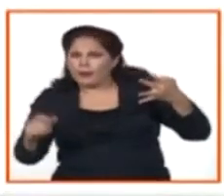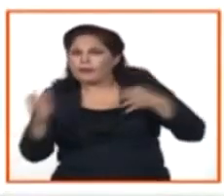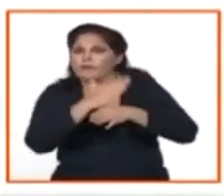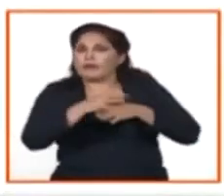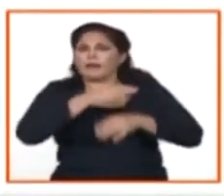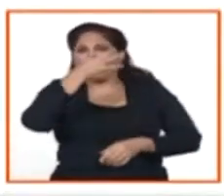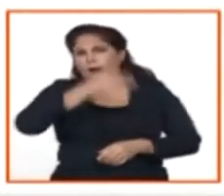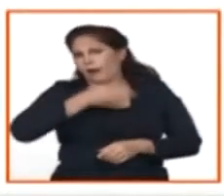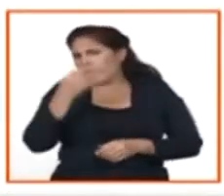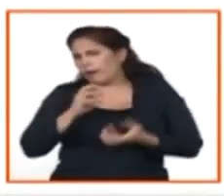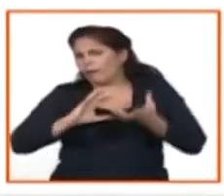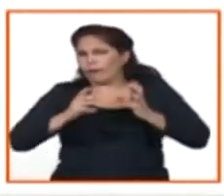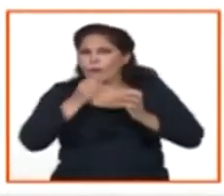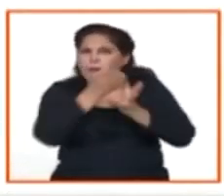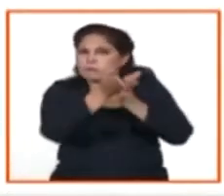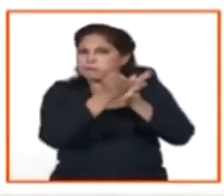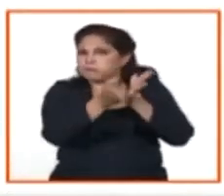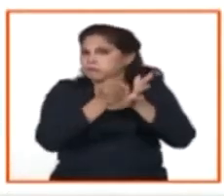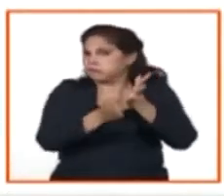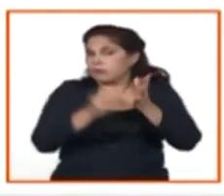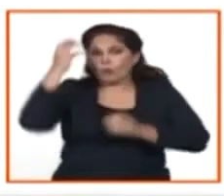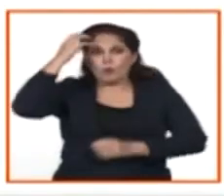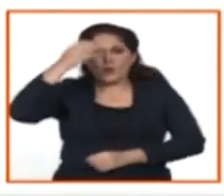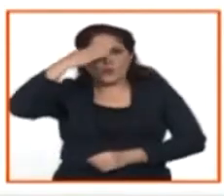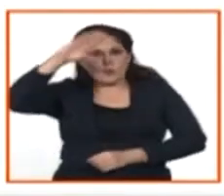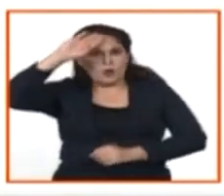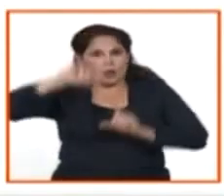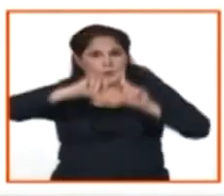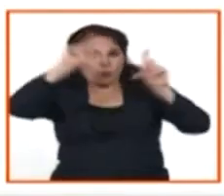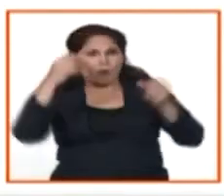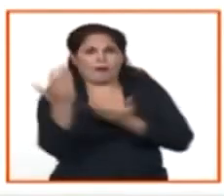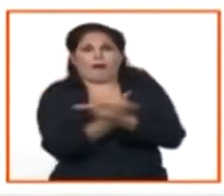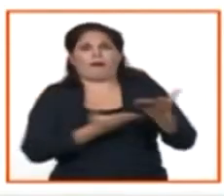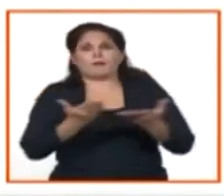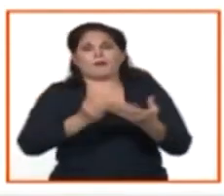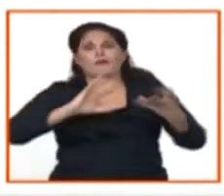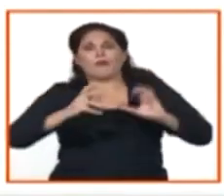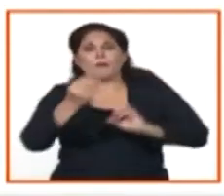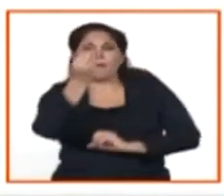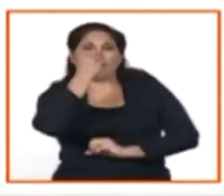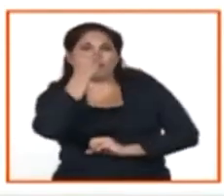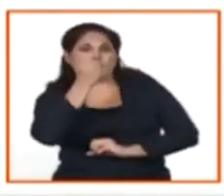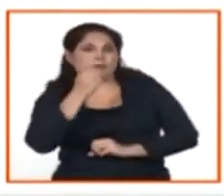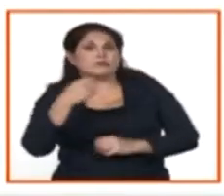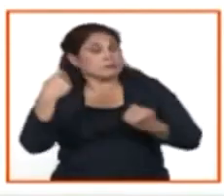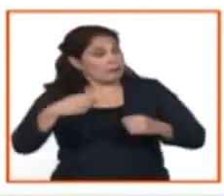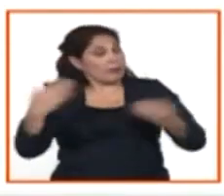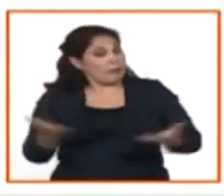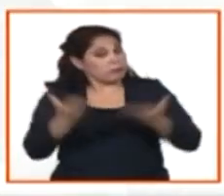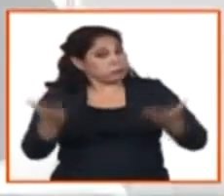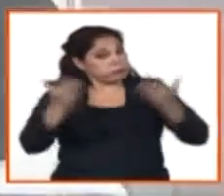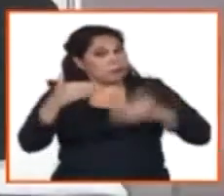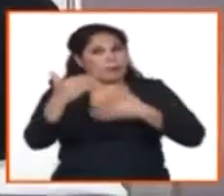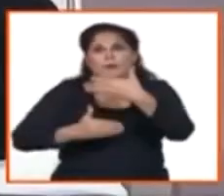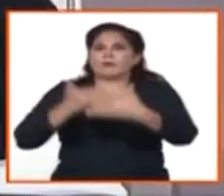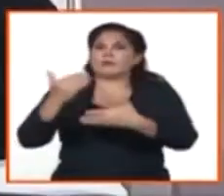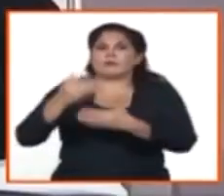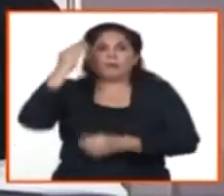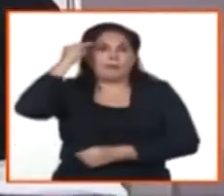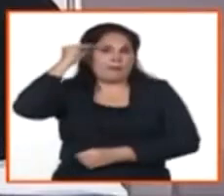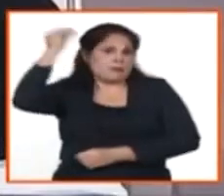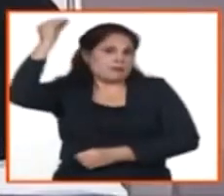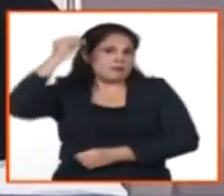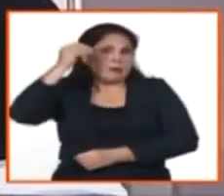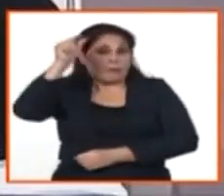cuáles son las directrices del Estado cubano para poder gestionar estos sistemas alimentarios, para fomentar los procesos de educación alimentaria,